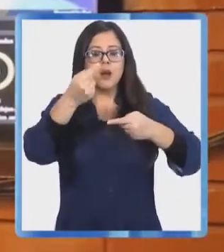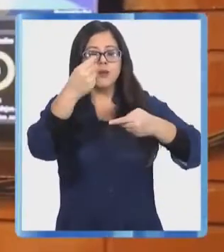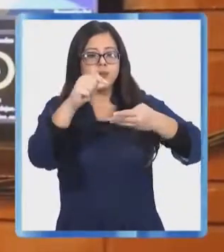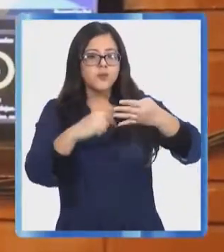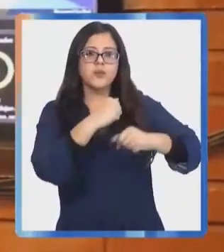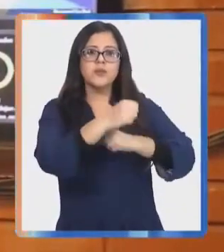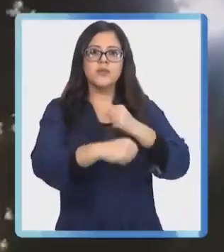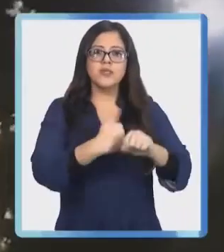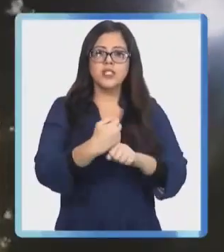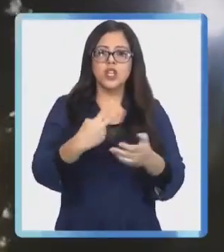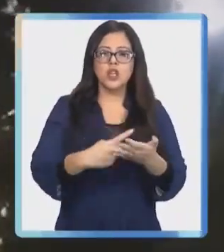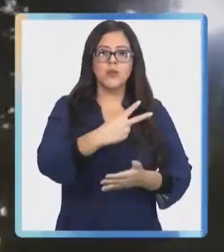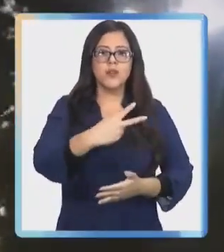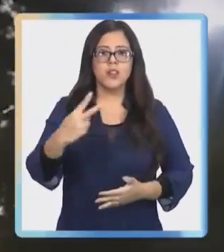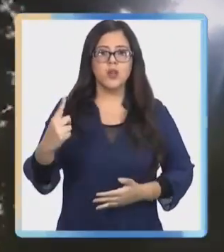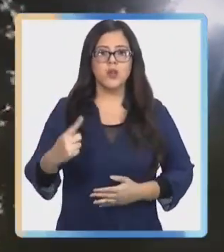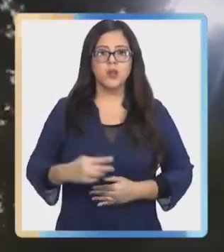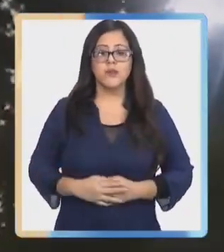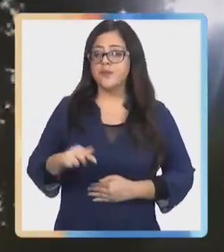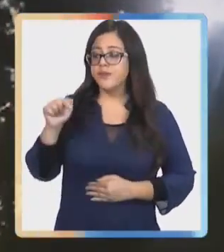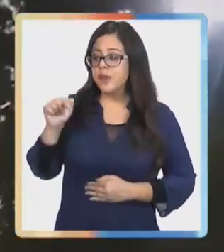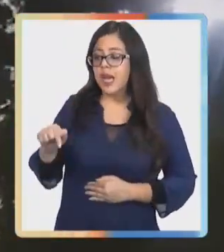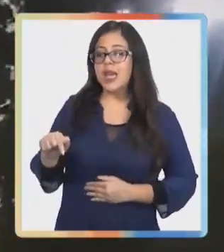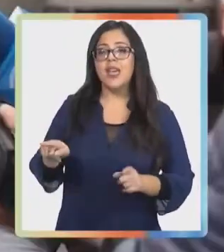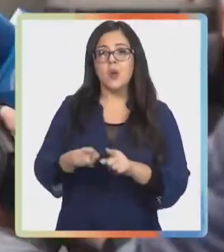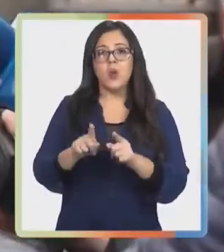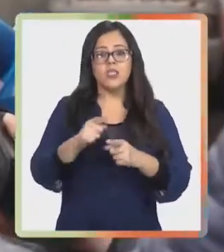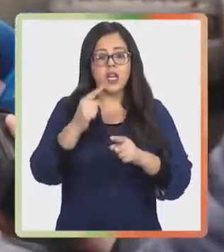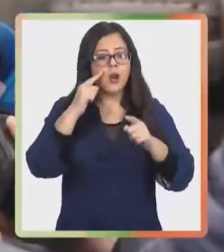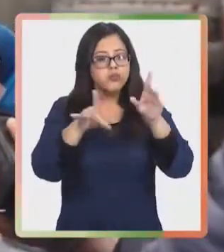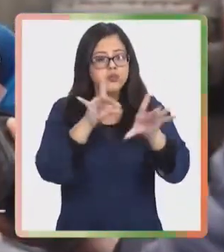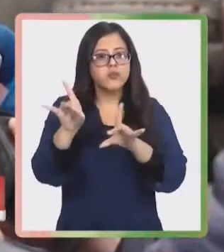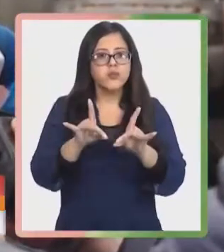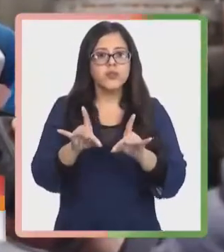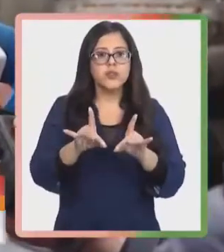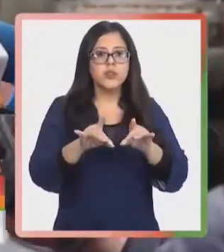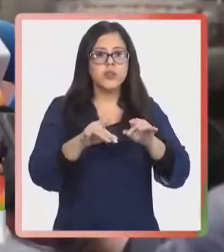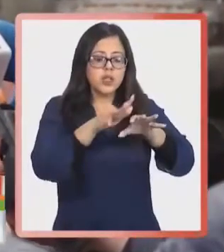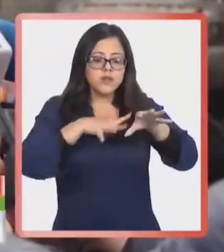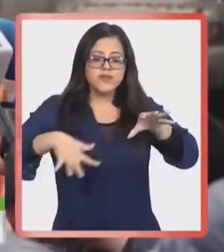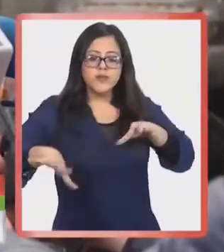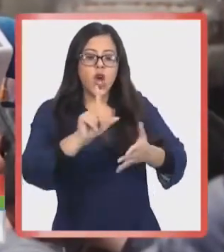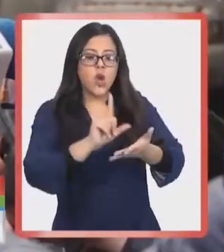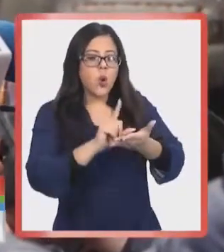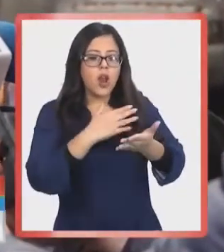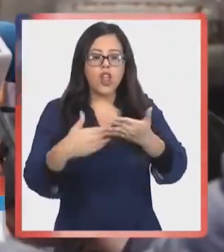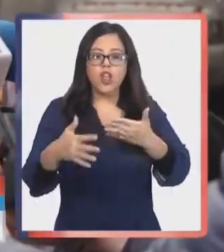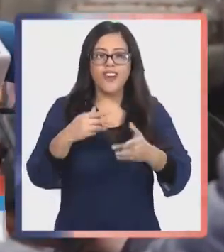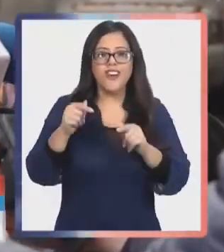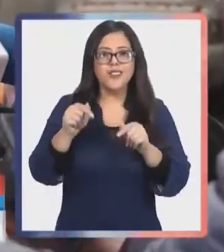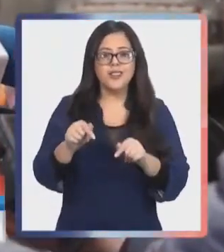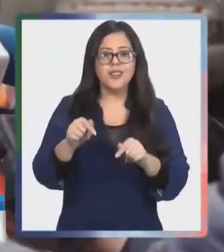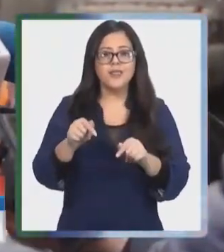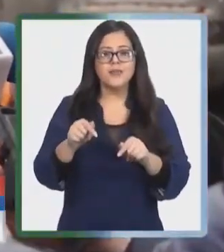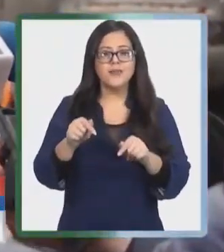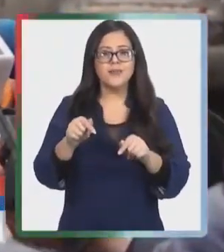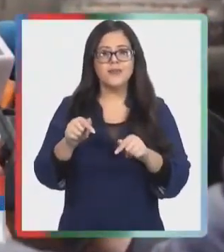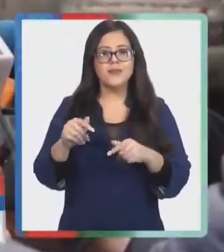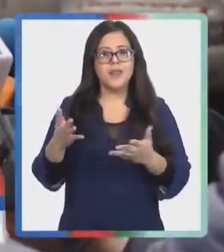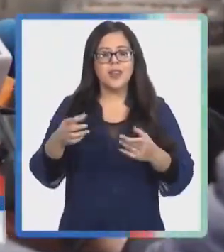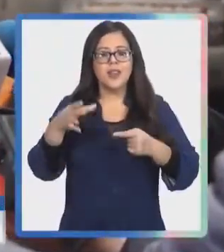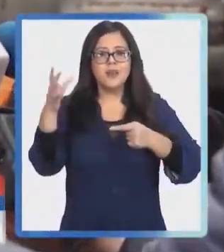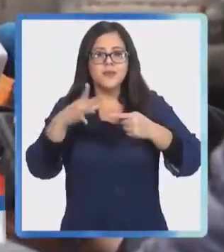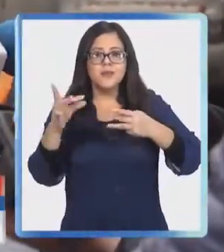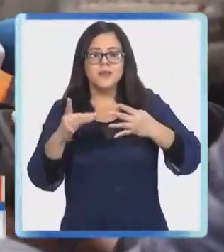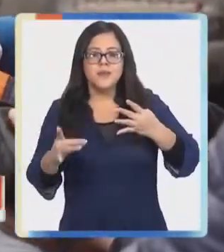respecto de los catastrados el 2021. Están reforzados, identificados, georreferenciados cada punto crítico, donde